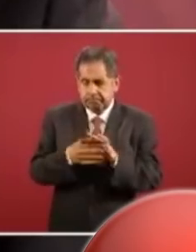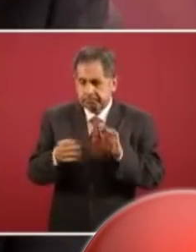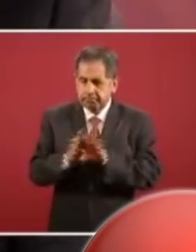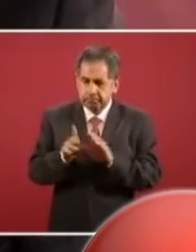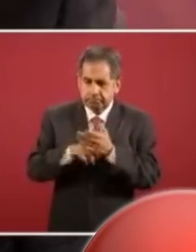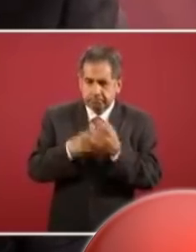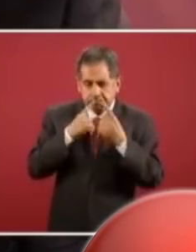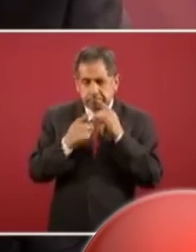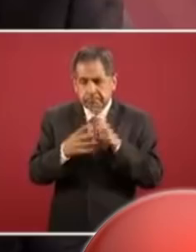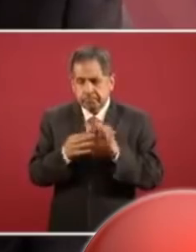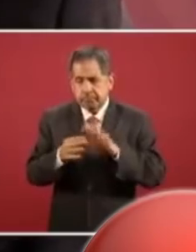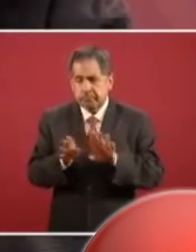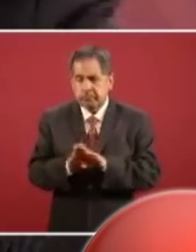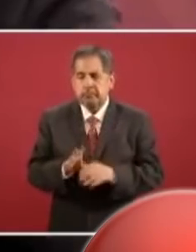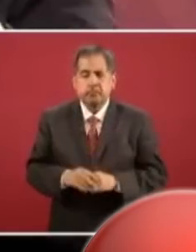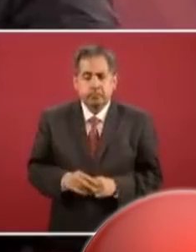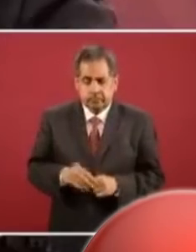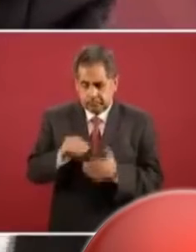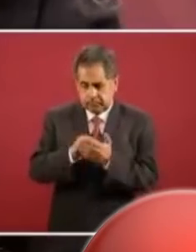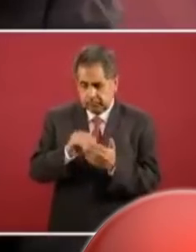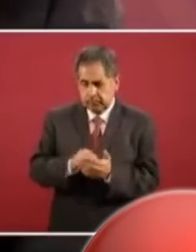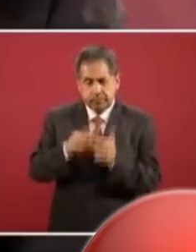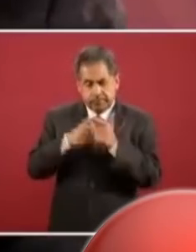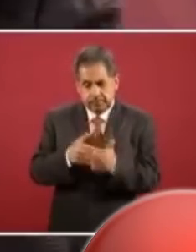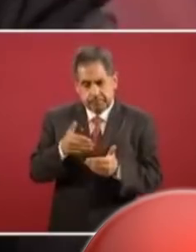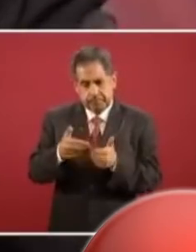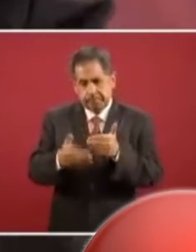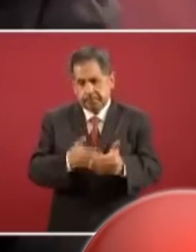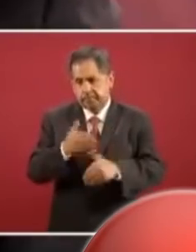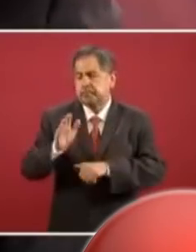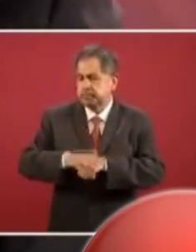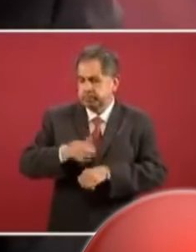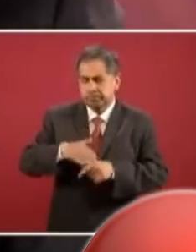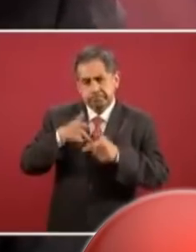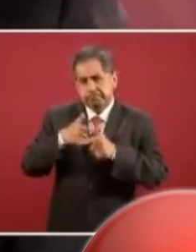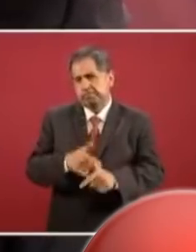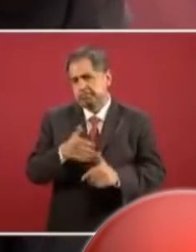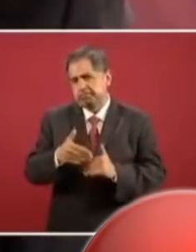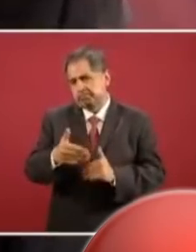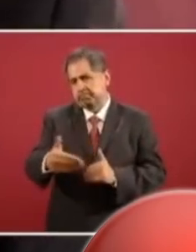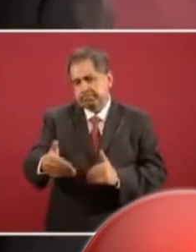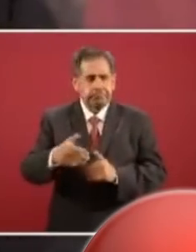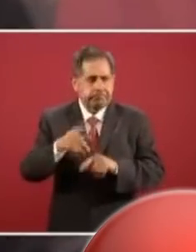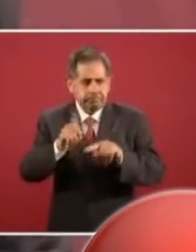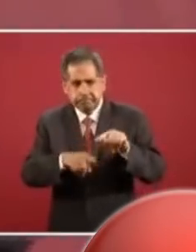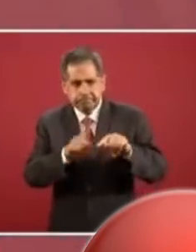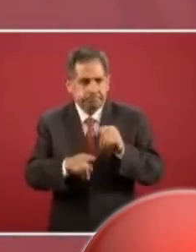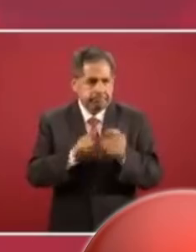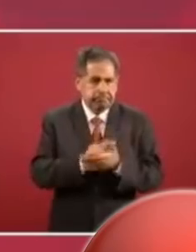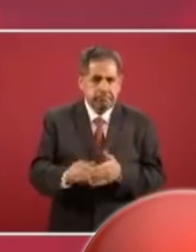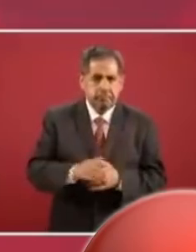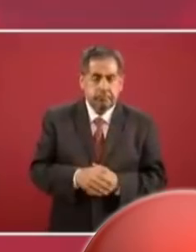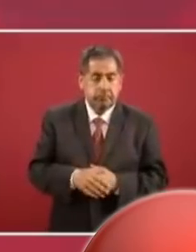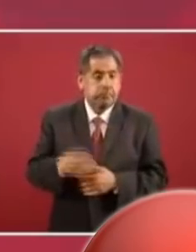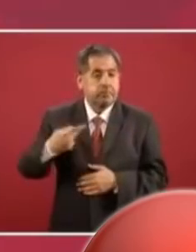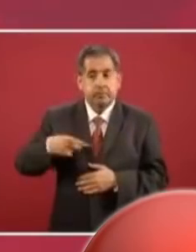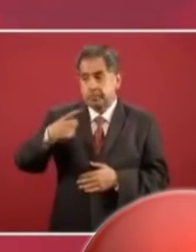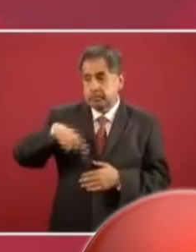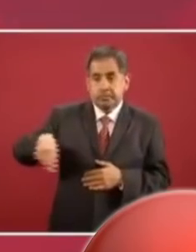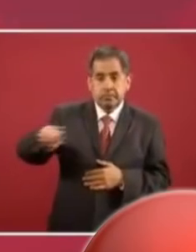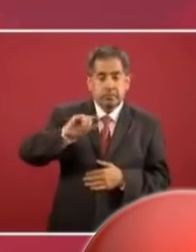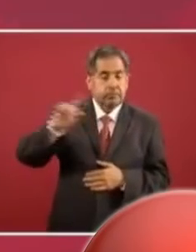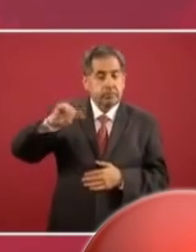limpiando, vamos a seguir avanzando en este propósito y que se tengan los servidores